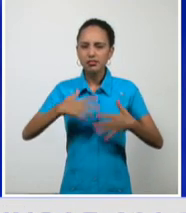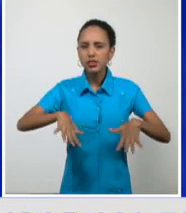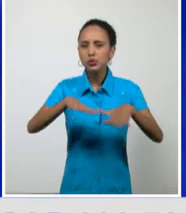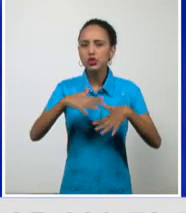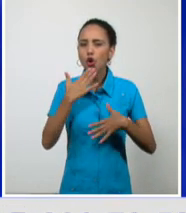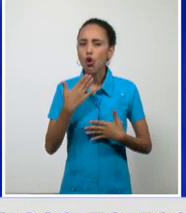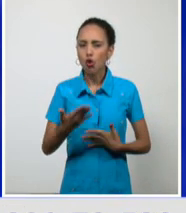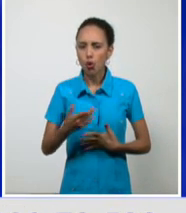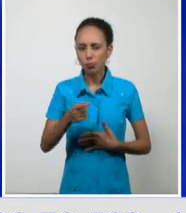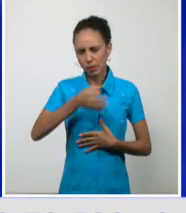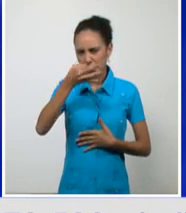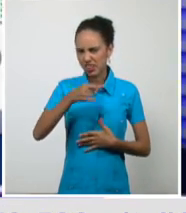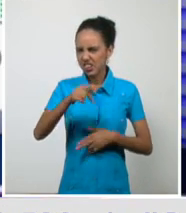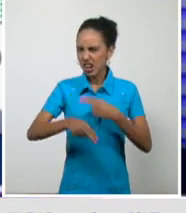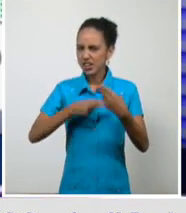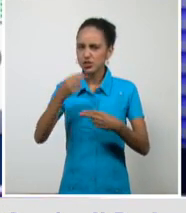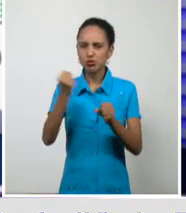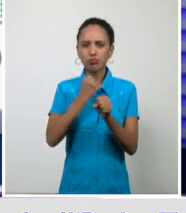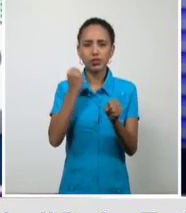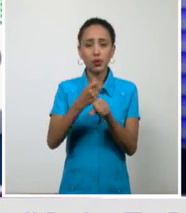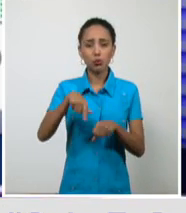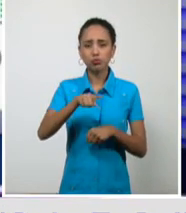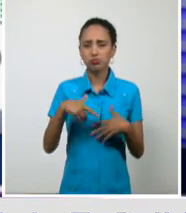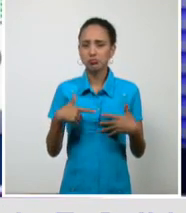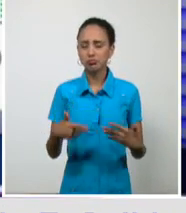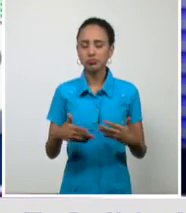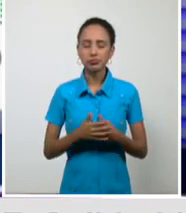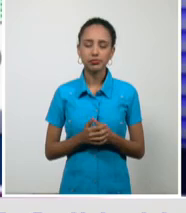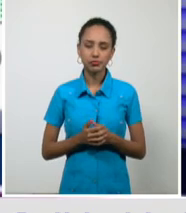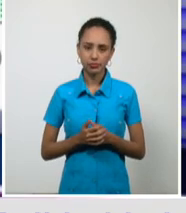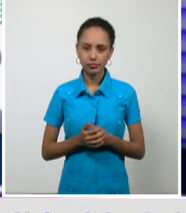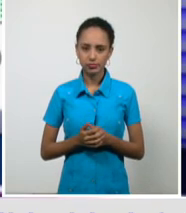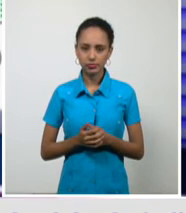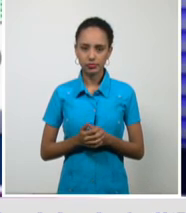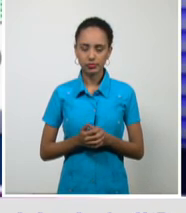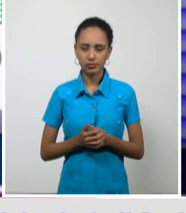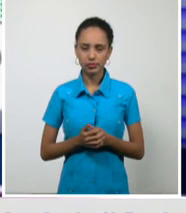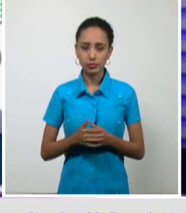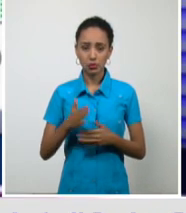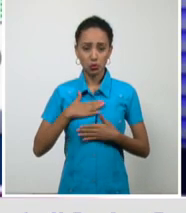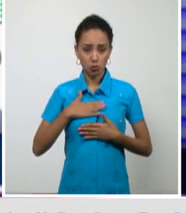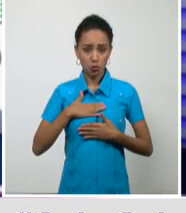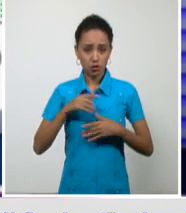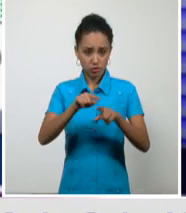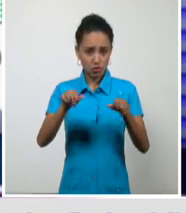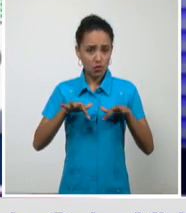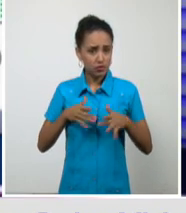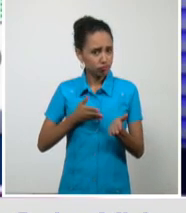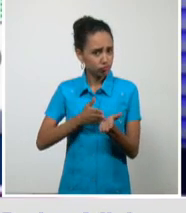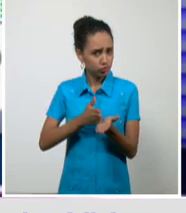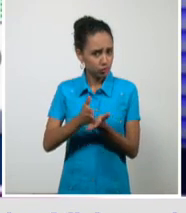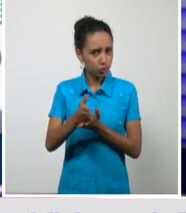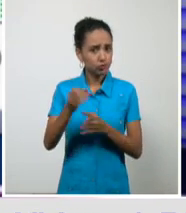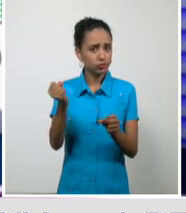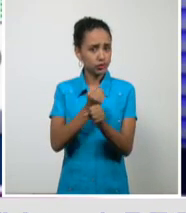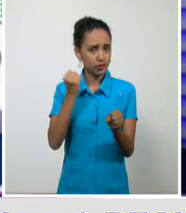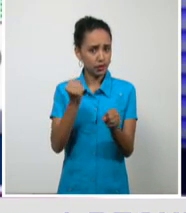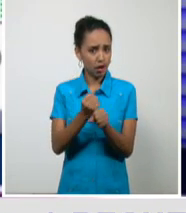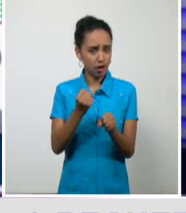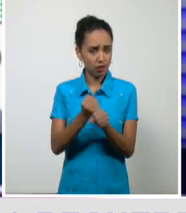esto? ¿Qué han hecho? A ver, también, bueno, nuestra oficina se ha mantenido trabajando, por supuesto, la mayor parte de